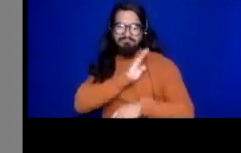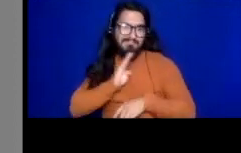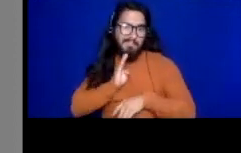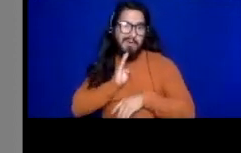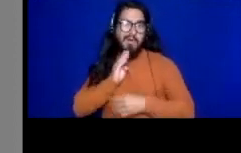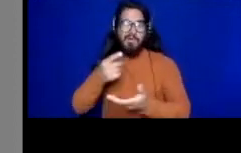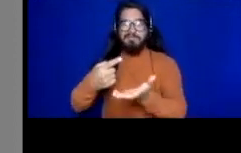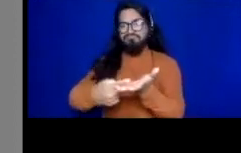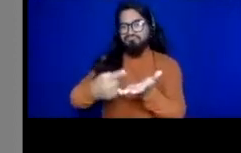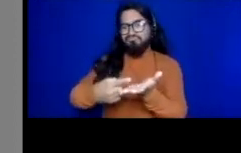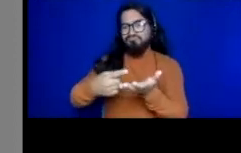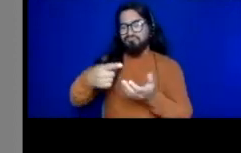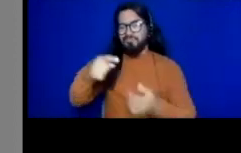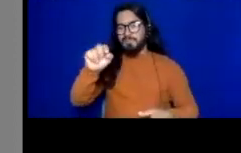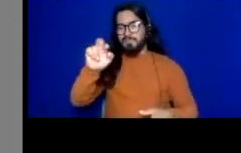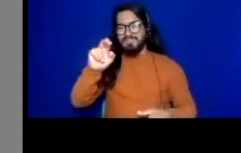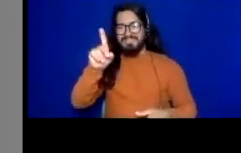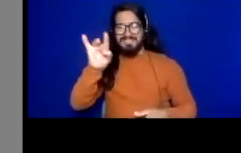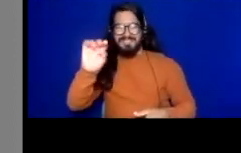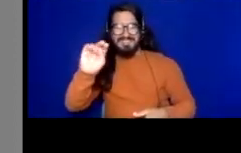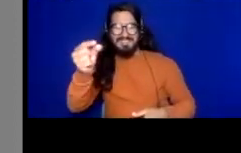una conversación comunitaria sobre